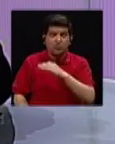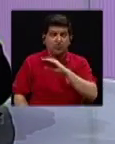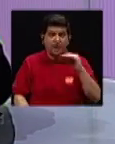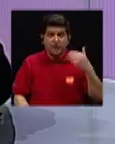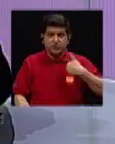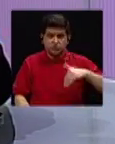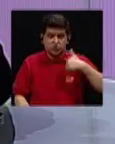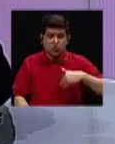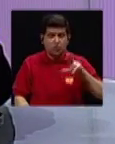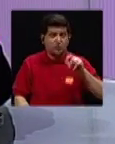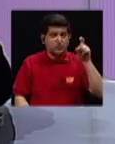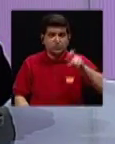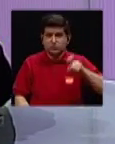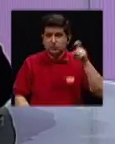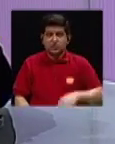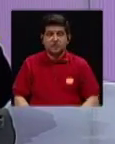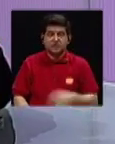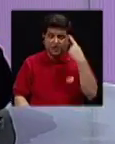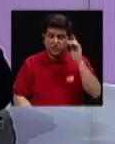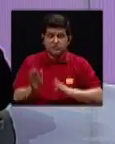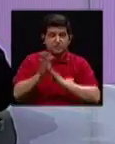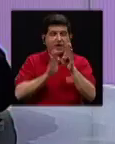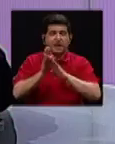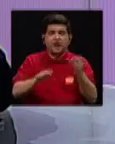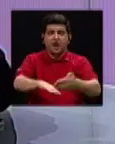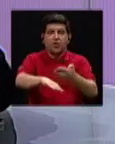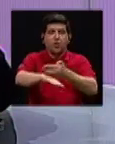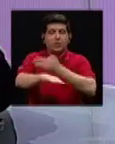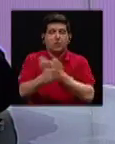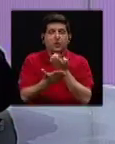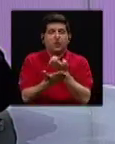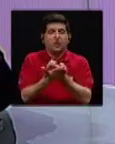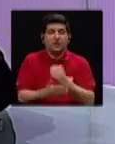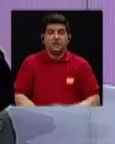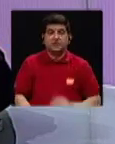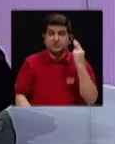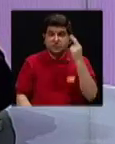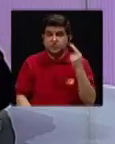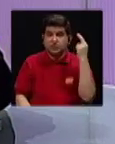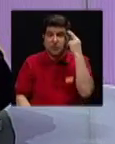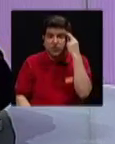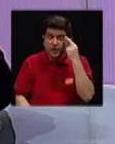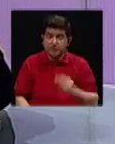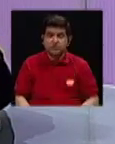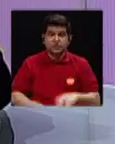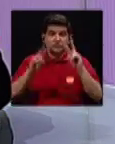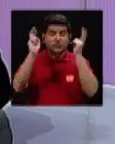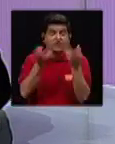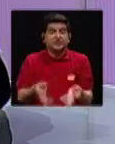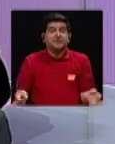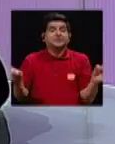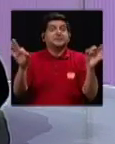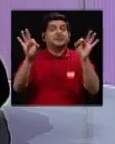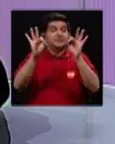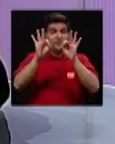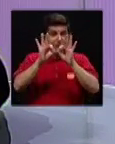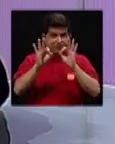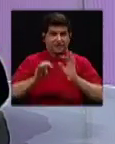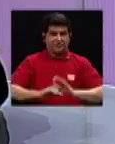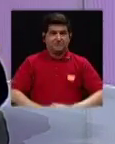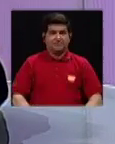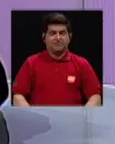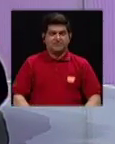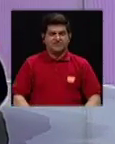de de de mujeres y de hombres que no son necesarios para para el desarrollo ni para el progreso económico por eso es una de las grandes